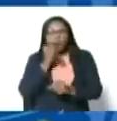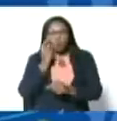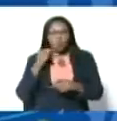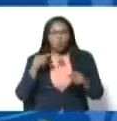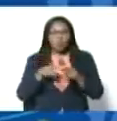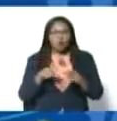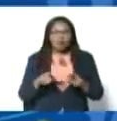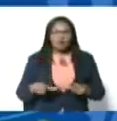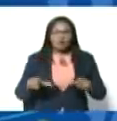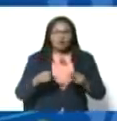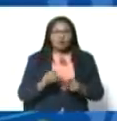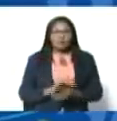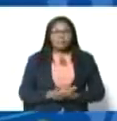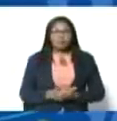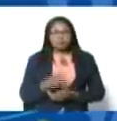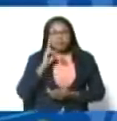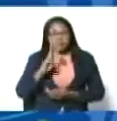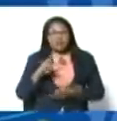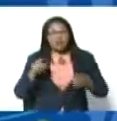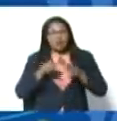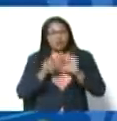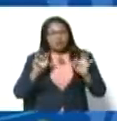las estaciones. Bueno, para que ustedes vean,